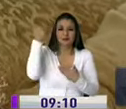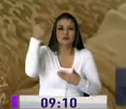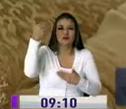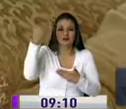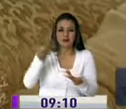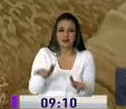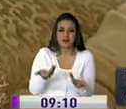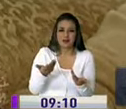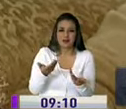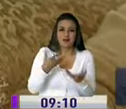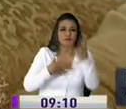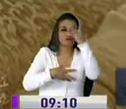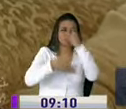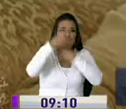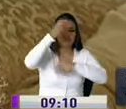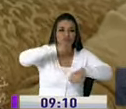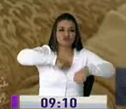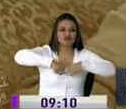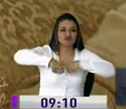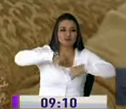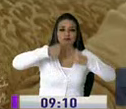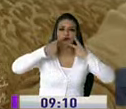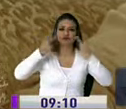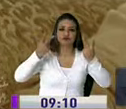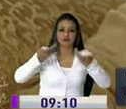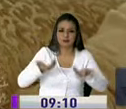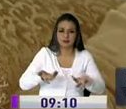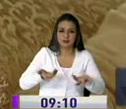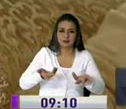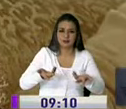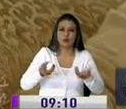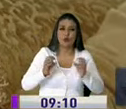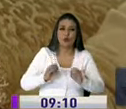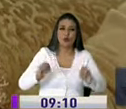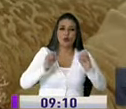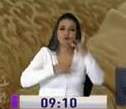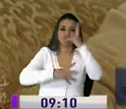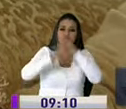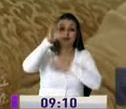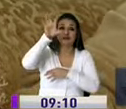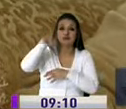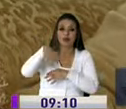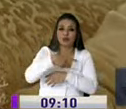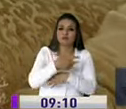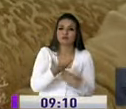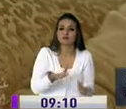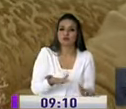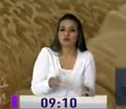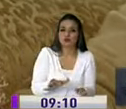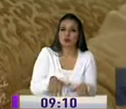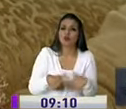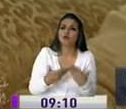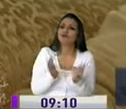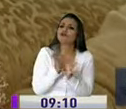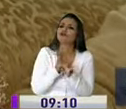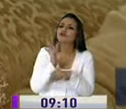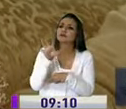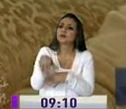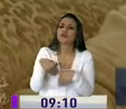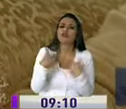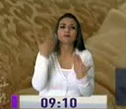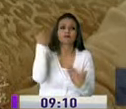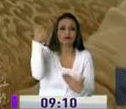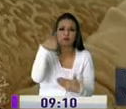mayor conocimiento de la gestión pública, con mayor conocimiento del Estado, de cómo funciona el Estado, de cómo se mueve la